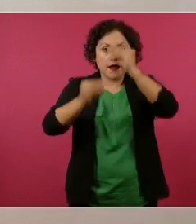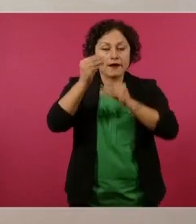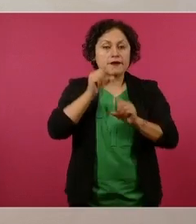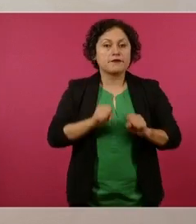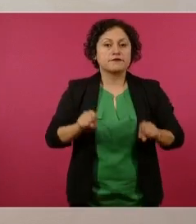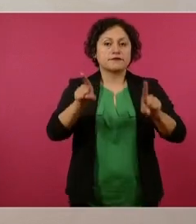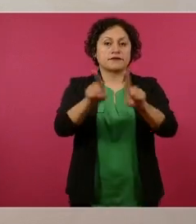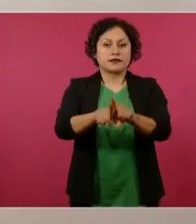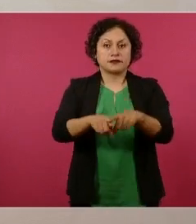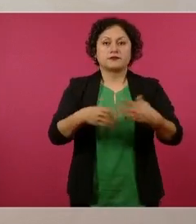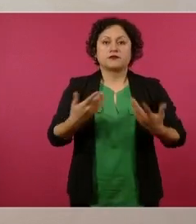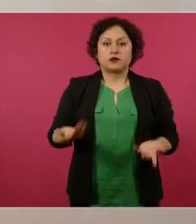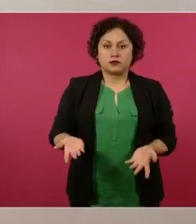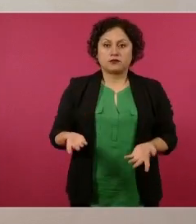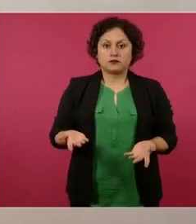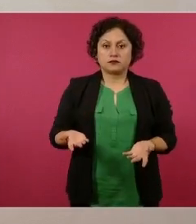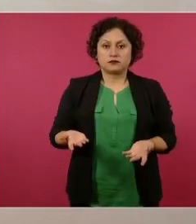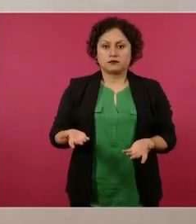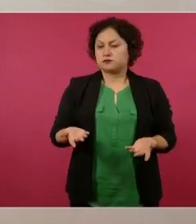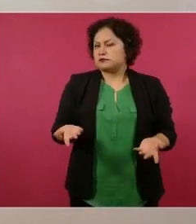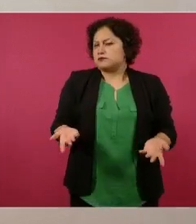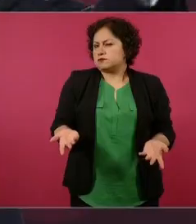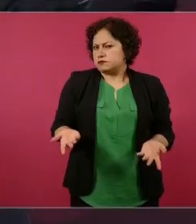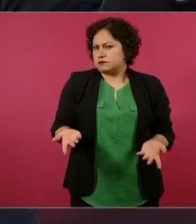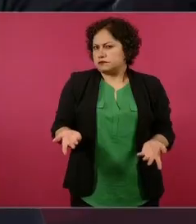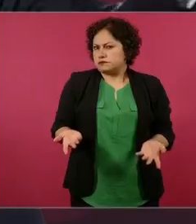En 5 o 6 sexenios anteriores destinaron,